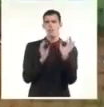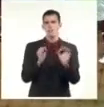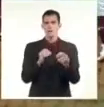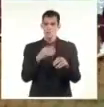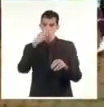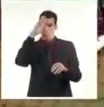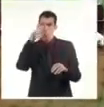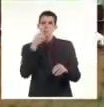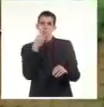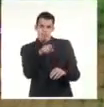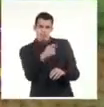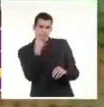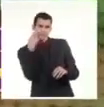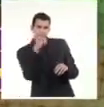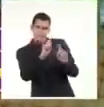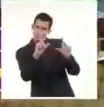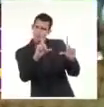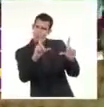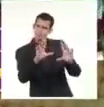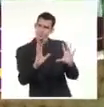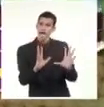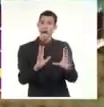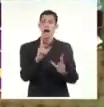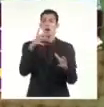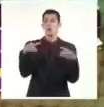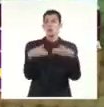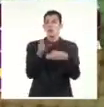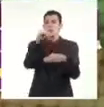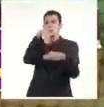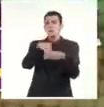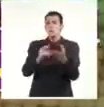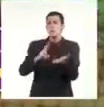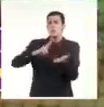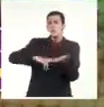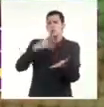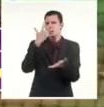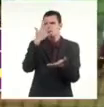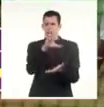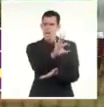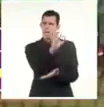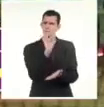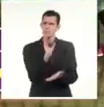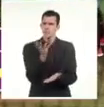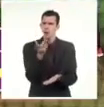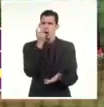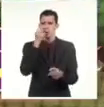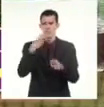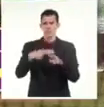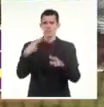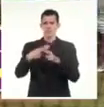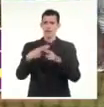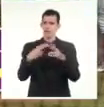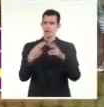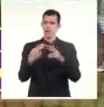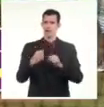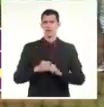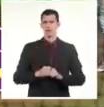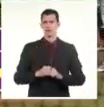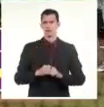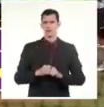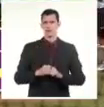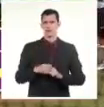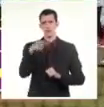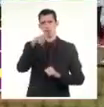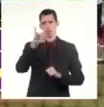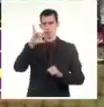Telerebelde. Junto a la selección cubana viajó a este evento como gloria deportiva invitada el destacado lanzador y entrenador de pitcheo